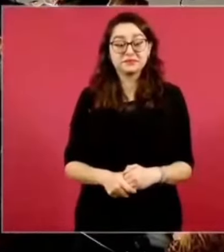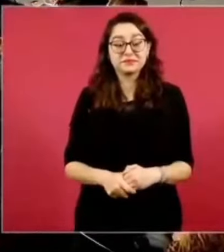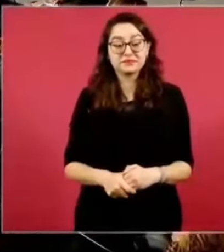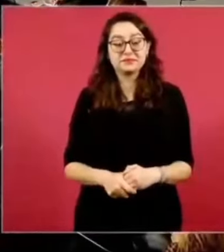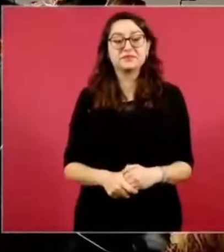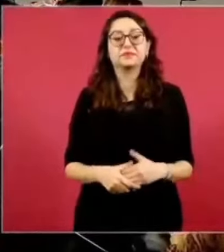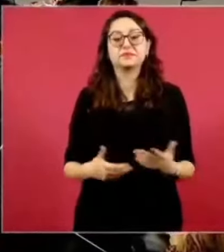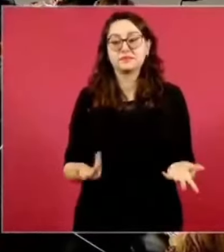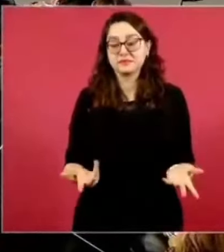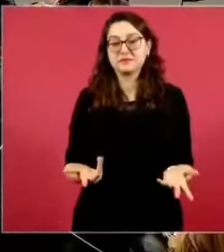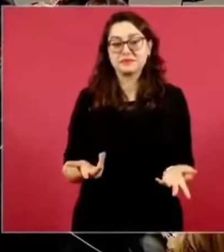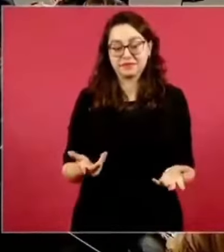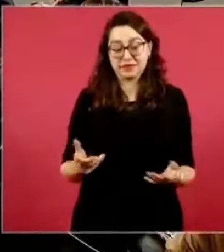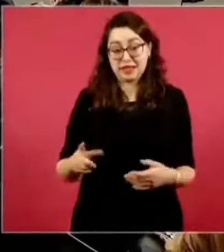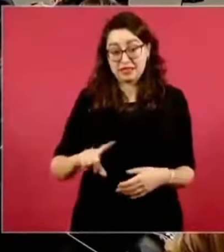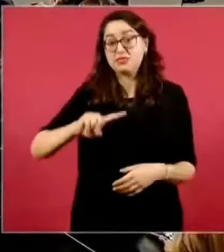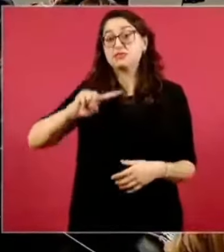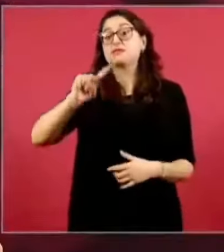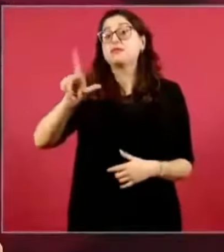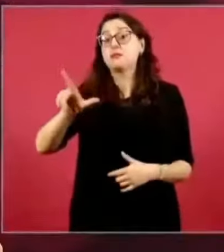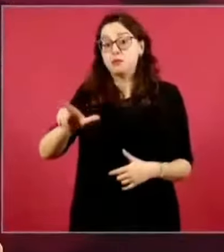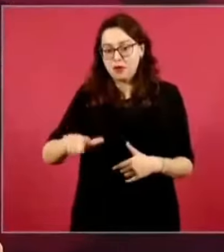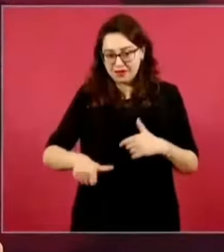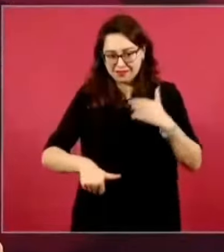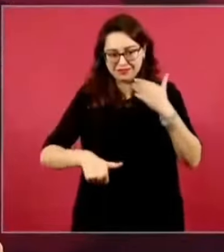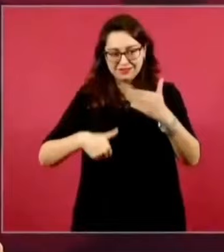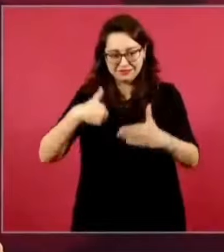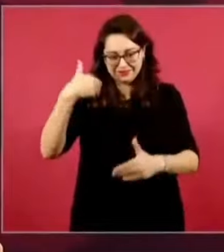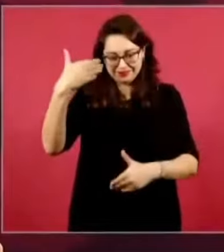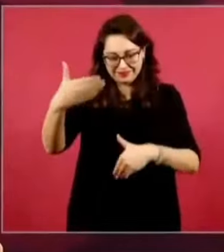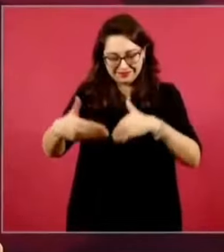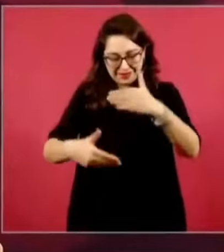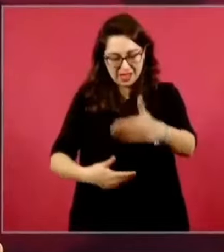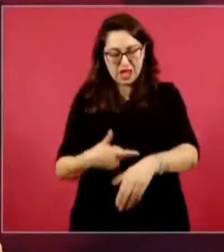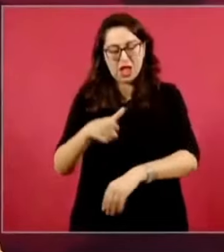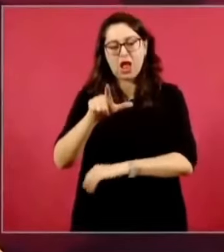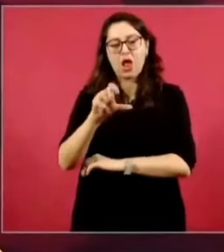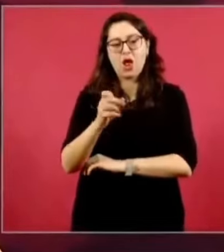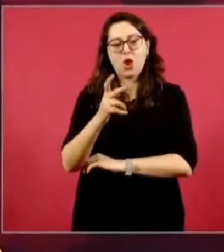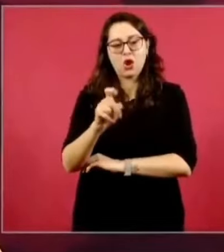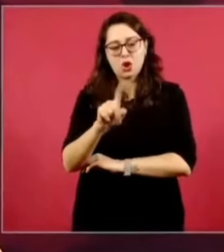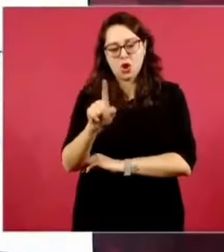López Portillo hace lo